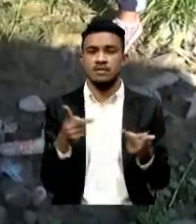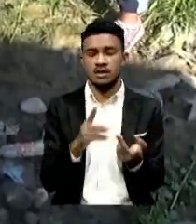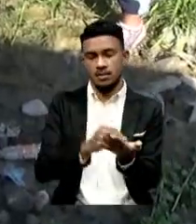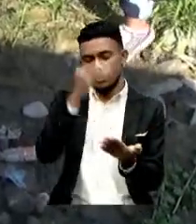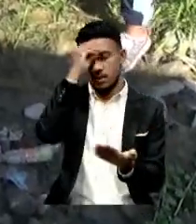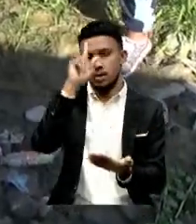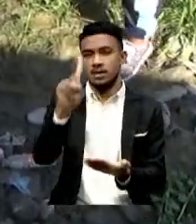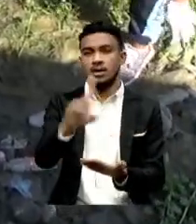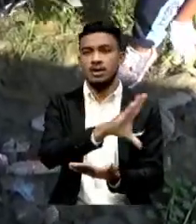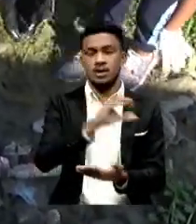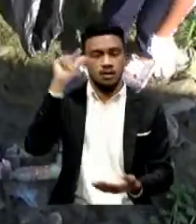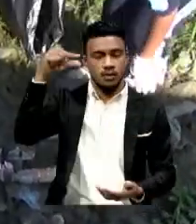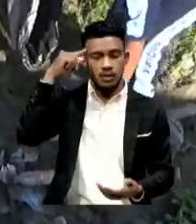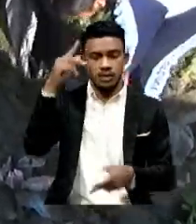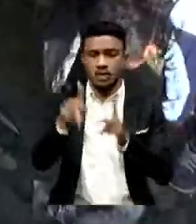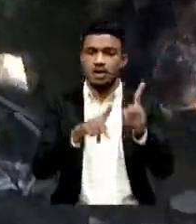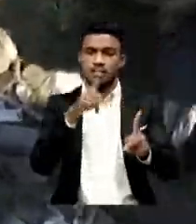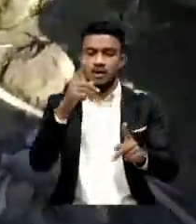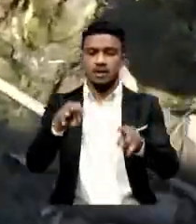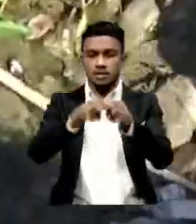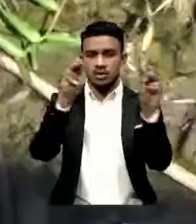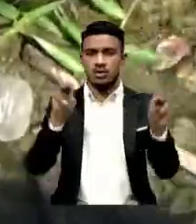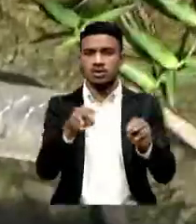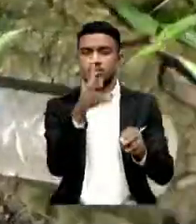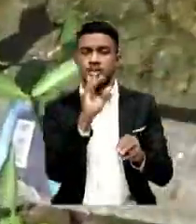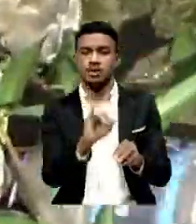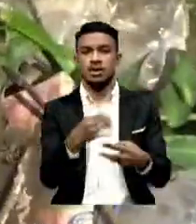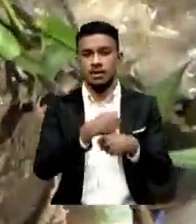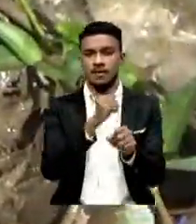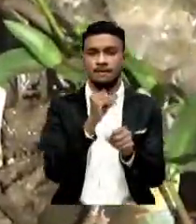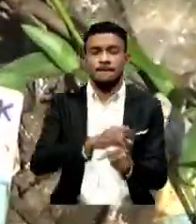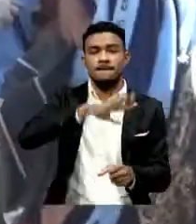si governo cada lorong populasaun nia municipio Dili produs lixo